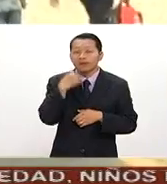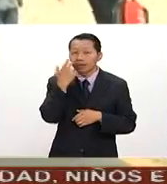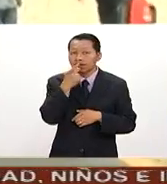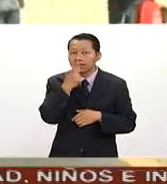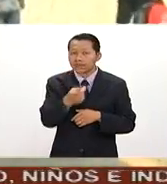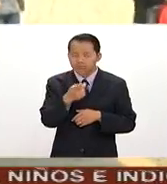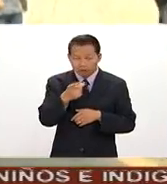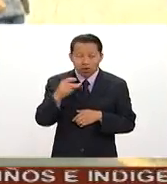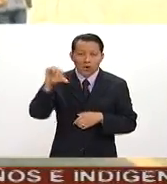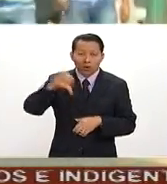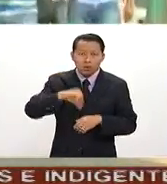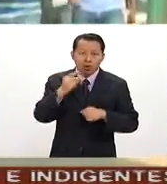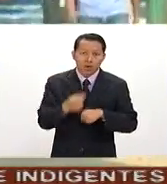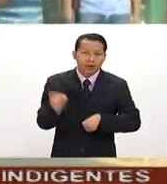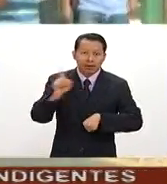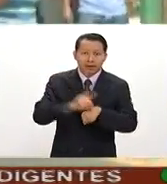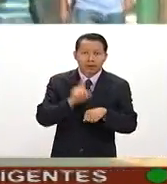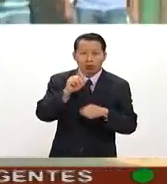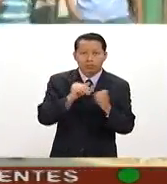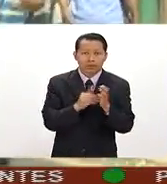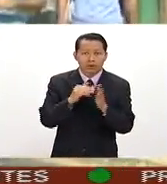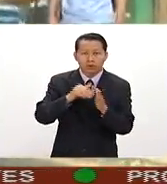hasta el día de hoy